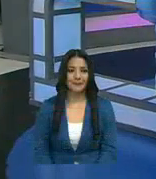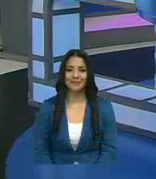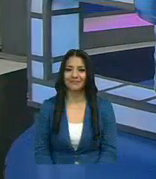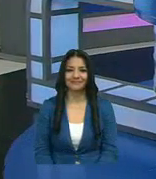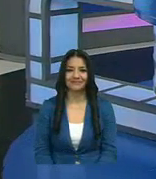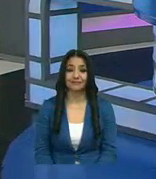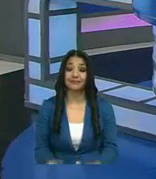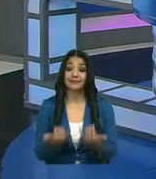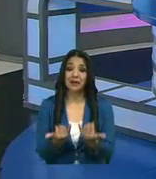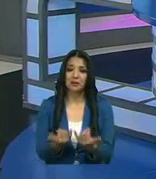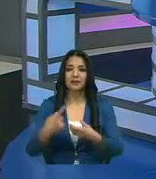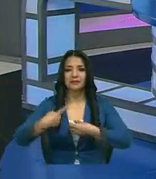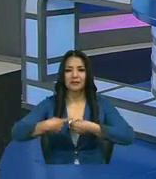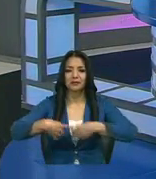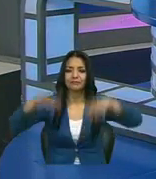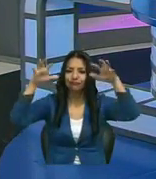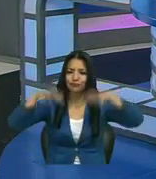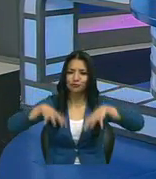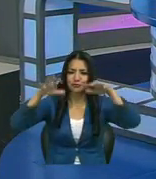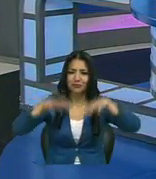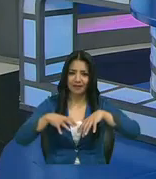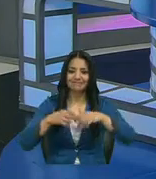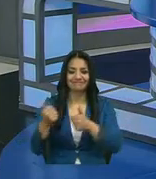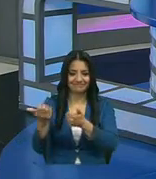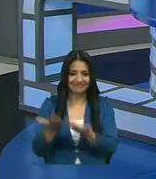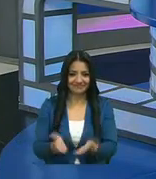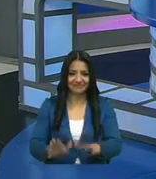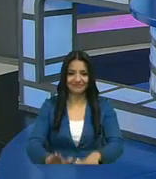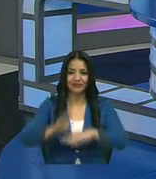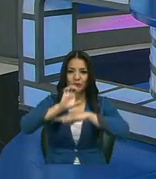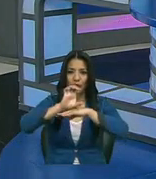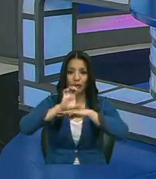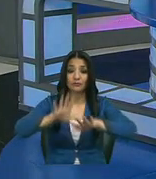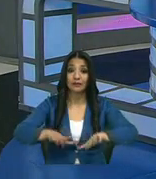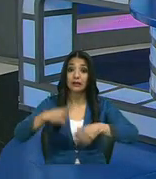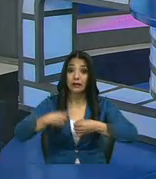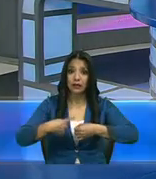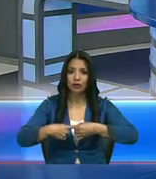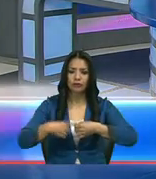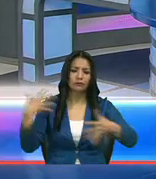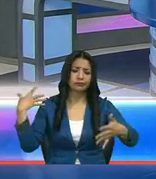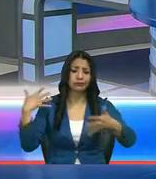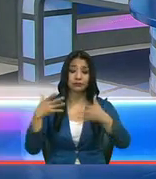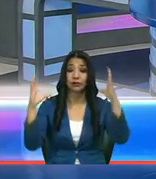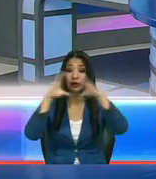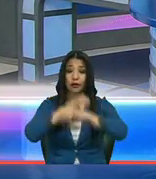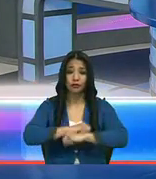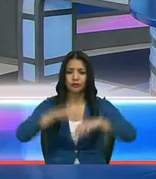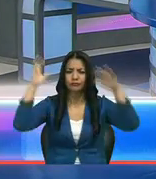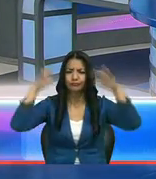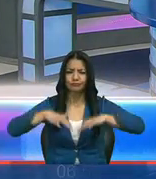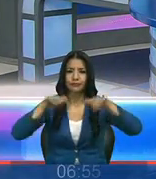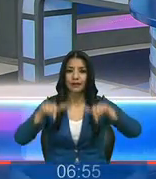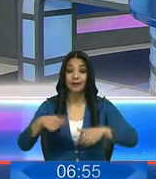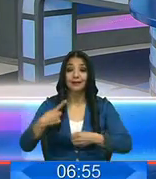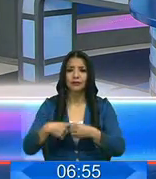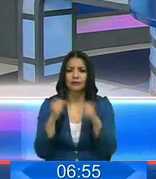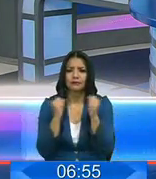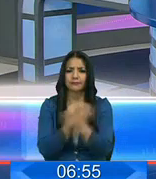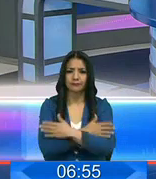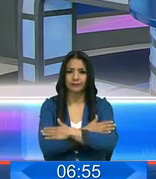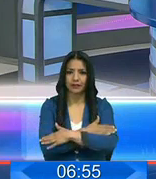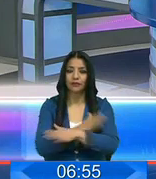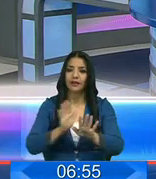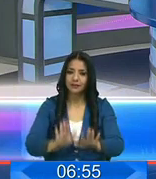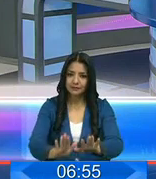Es un día lluvioso, amigos de todo el país. En la capital de la República ha llovido a lo largo de toda la noche y hace bastante frío, así que con esto